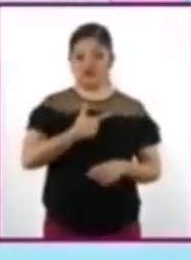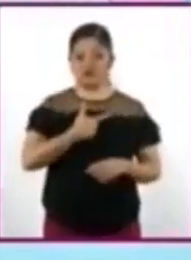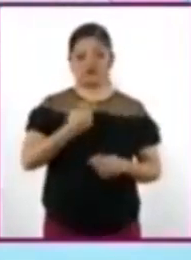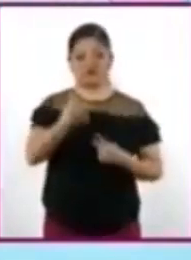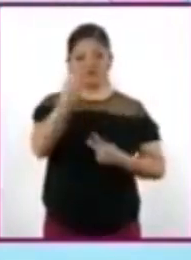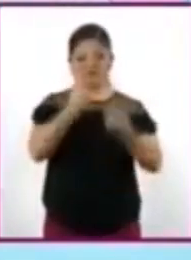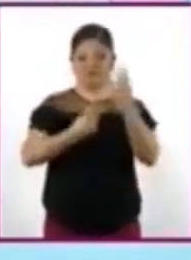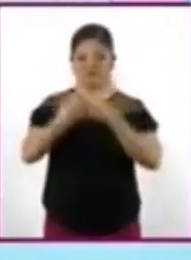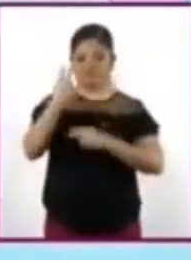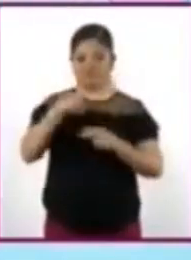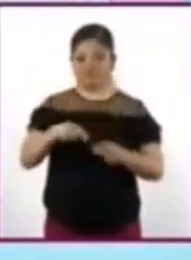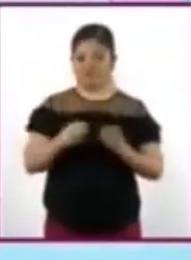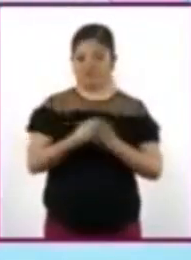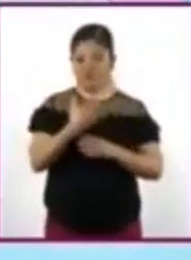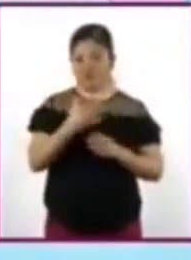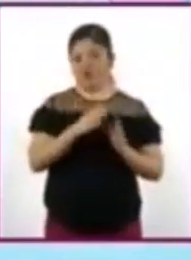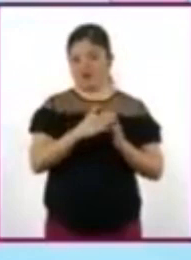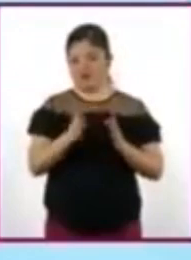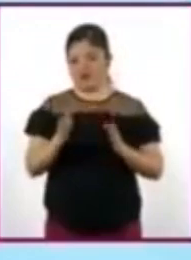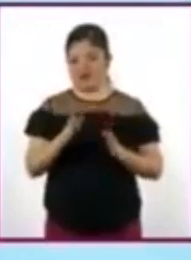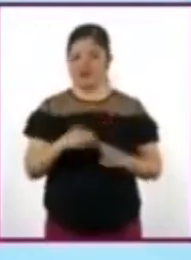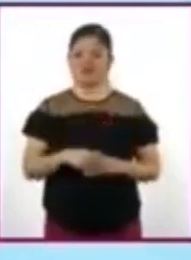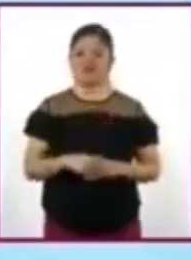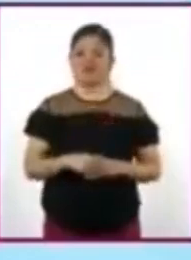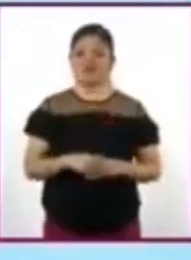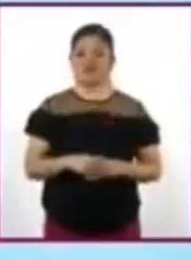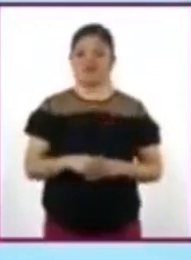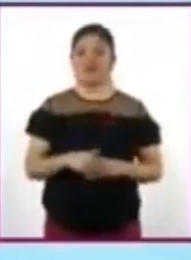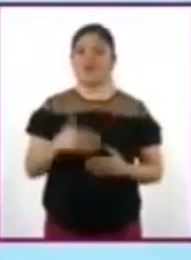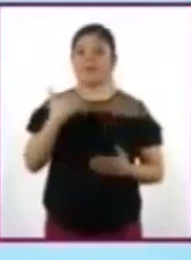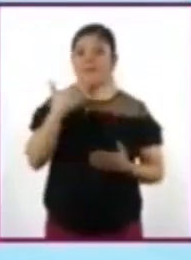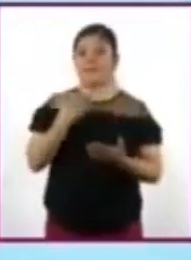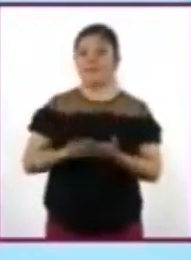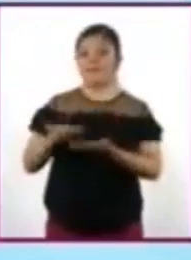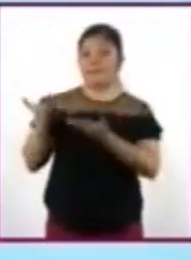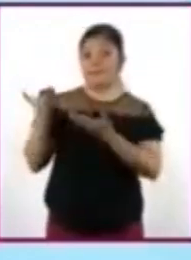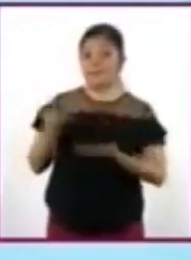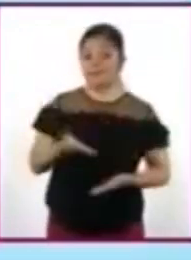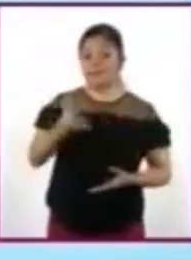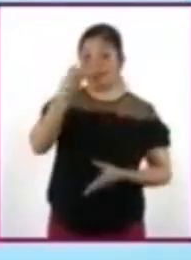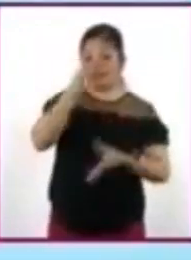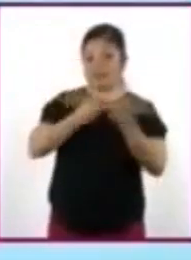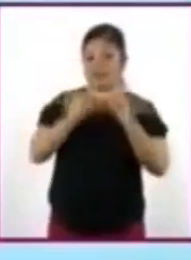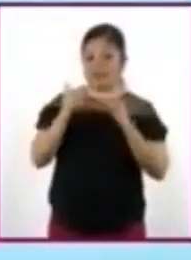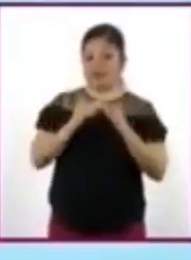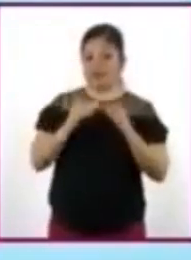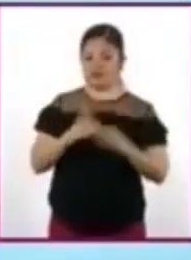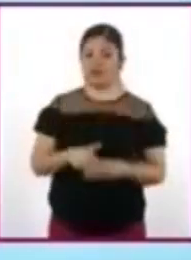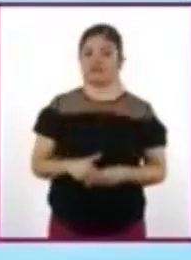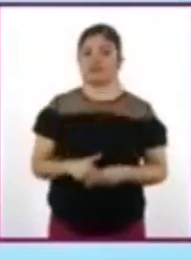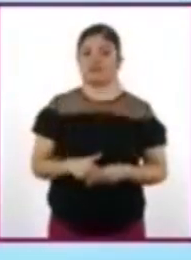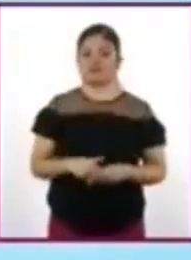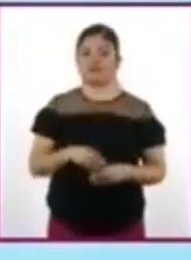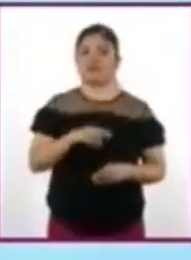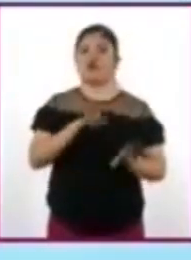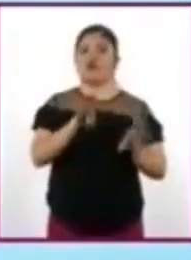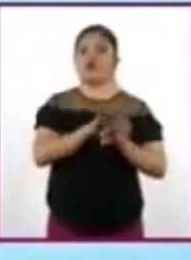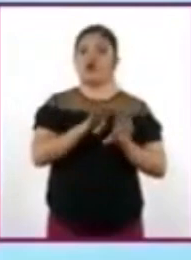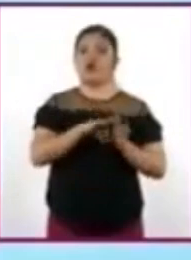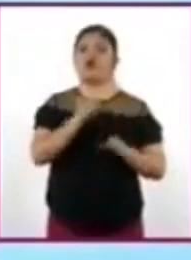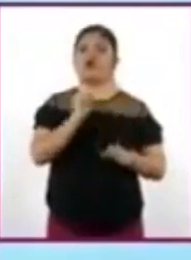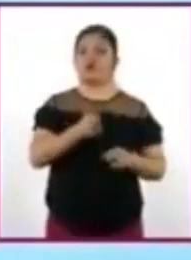casa para esta nueva sesión. Les damos la bienvenida a Aprende en Casa. Para lograr un óptimo